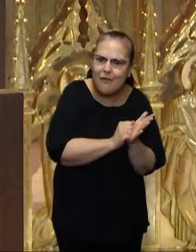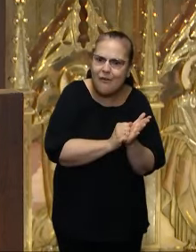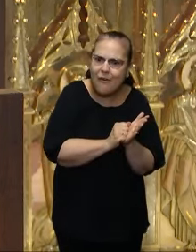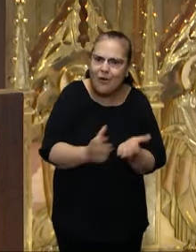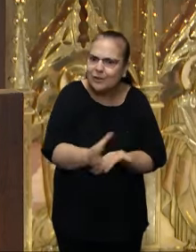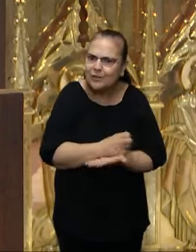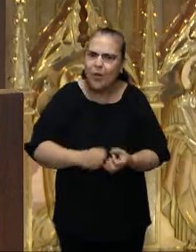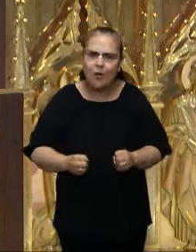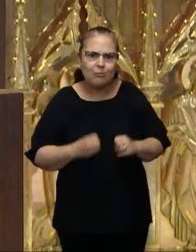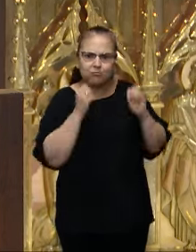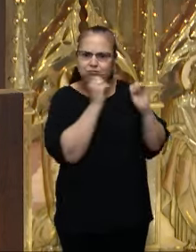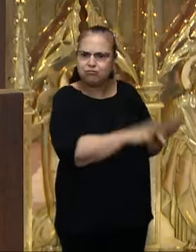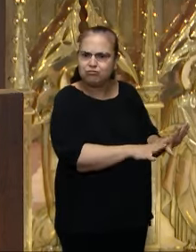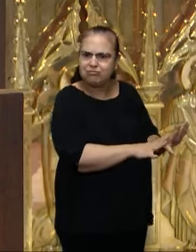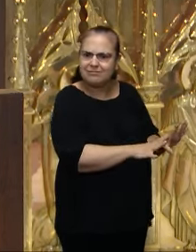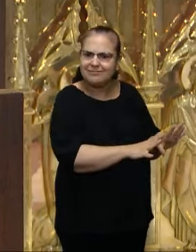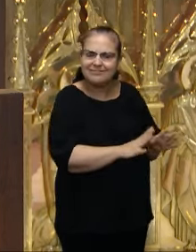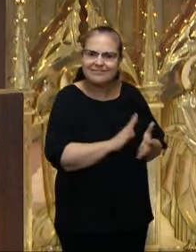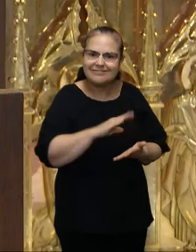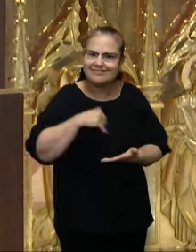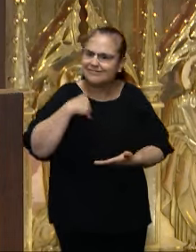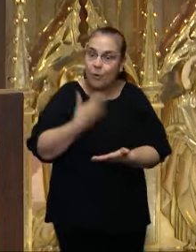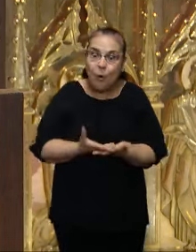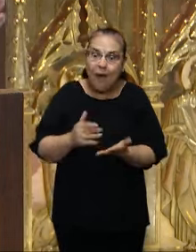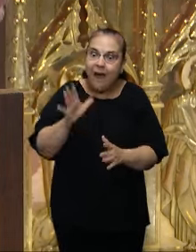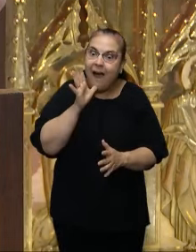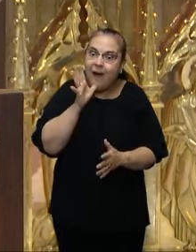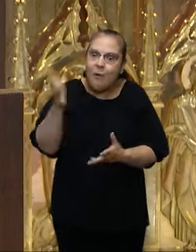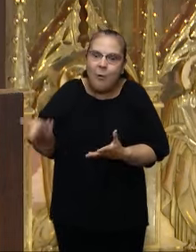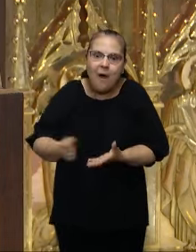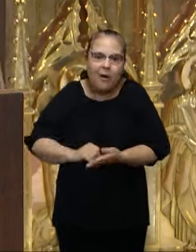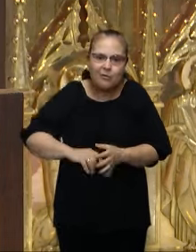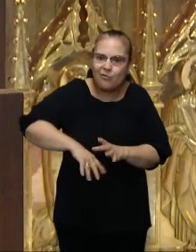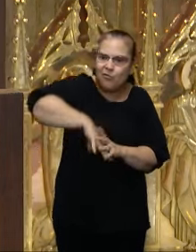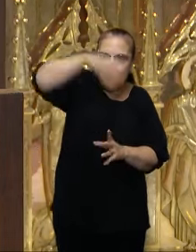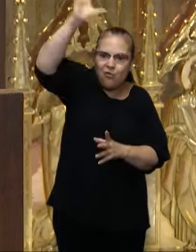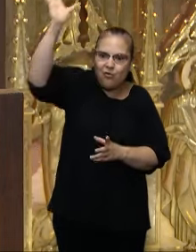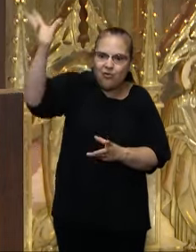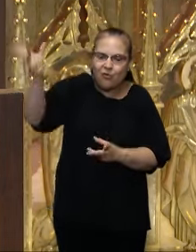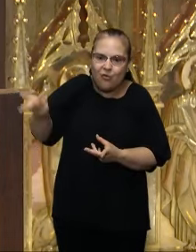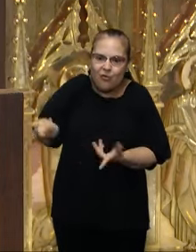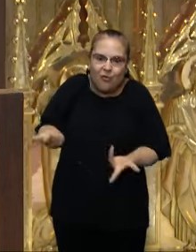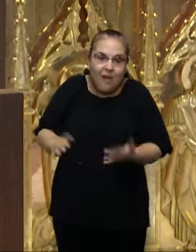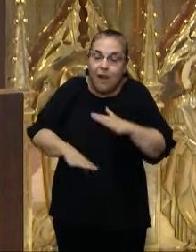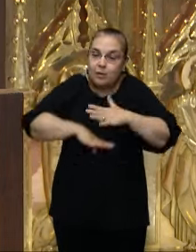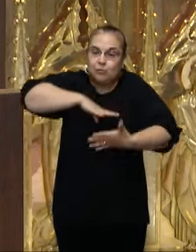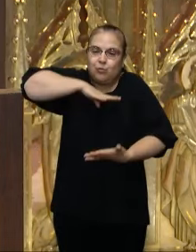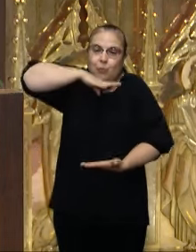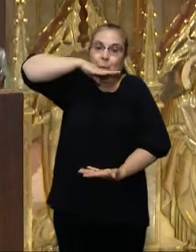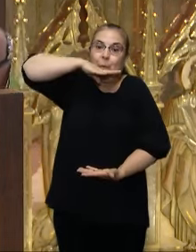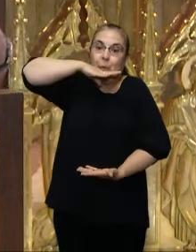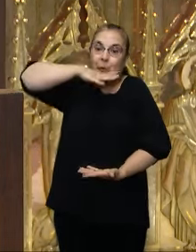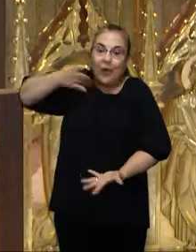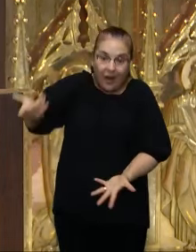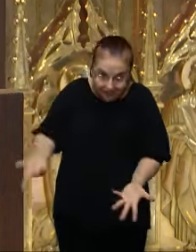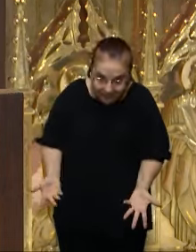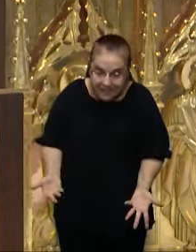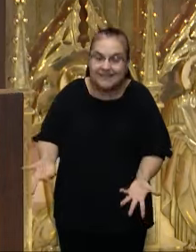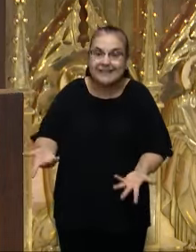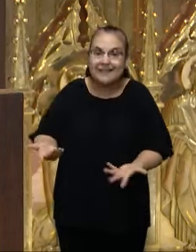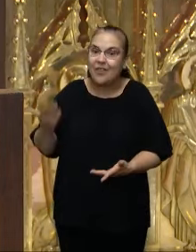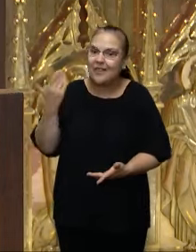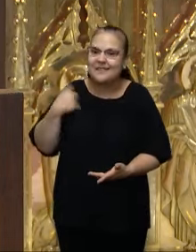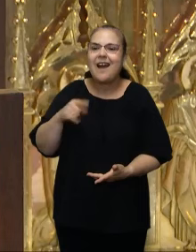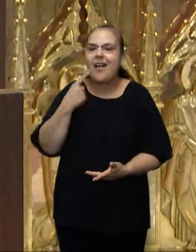empieza a escarbar, hasta que sale un chorro de agua fresca y se llena hasta arriba. Y entonces ya se